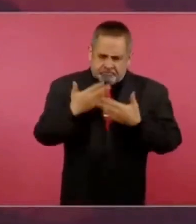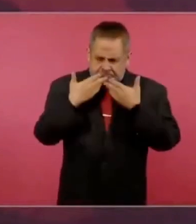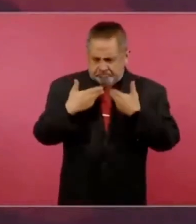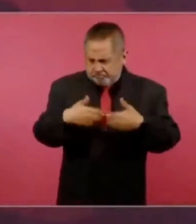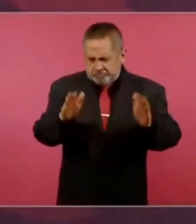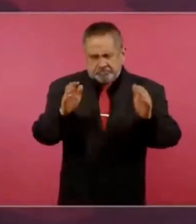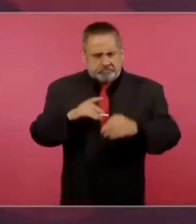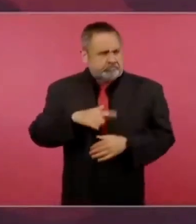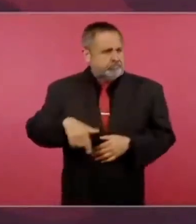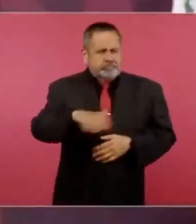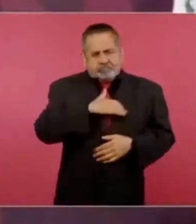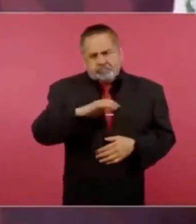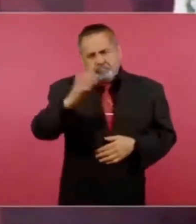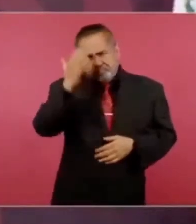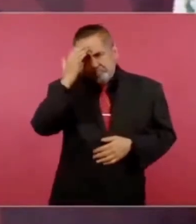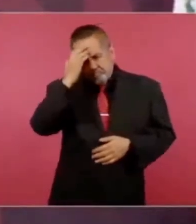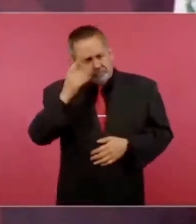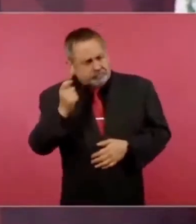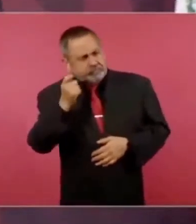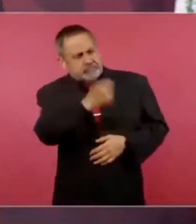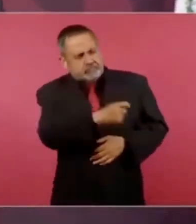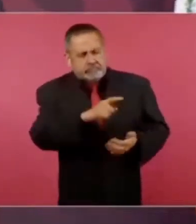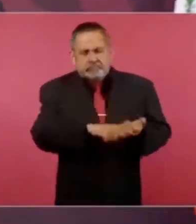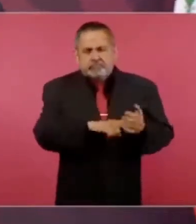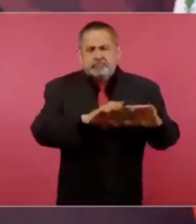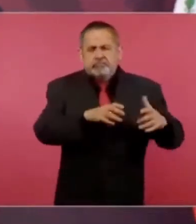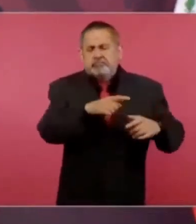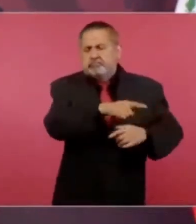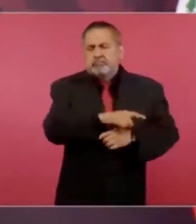que se llevan a cabo en el Poder